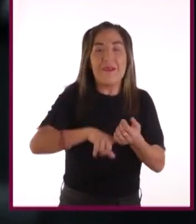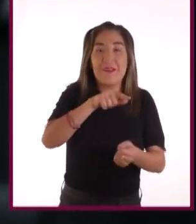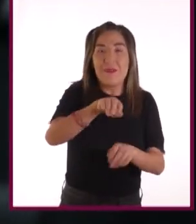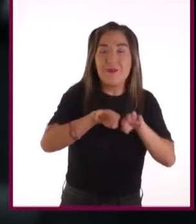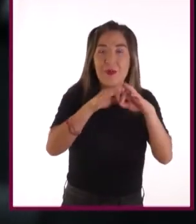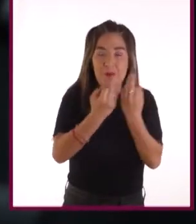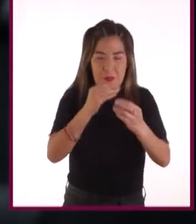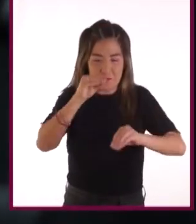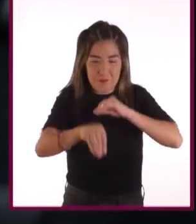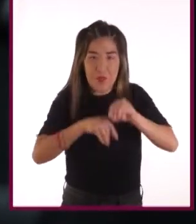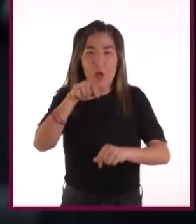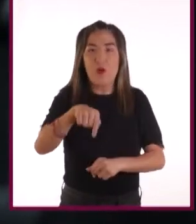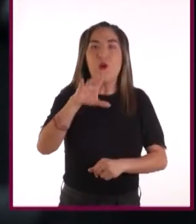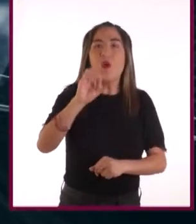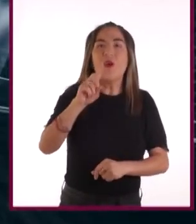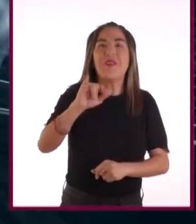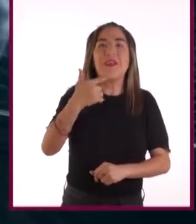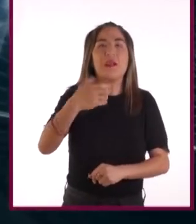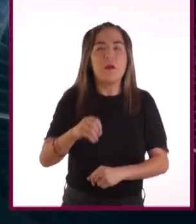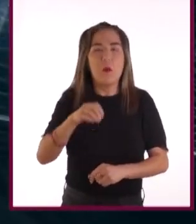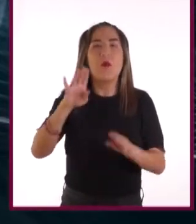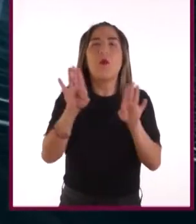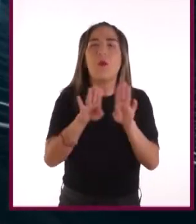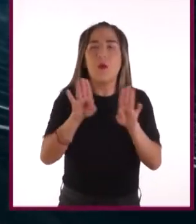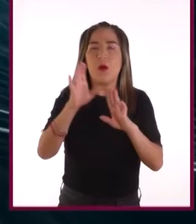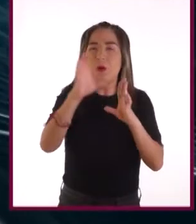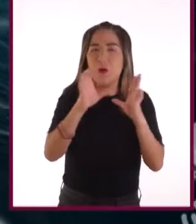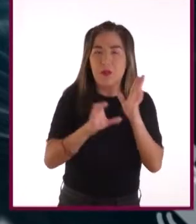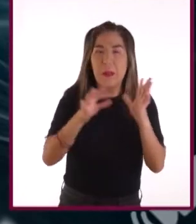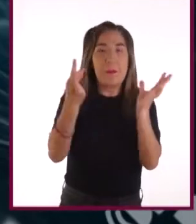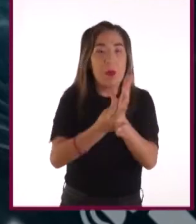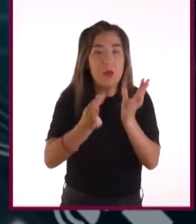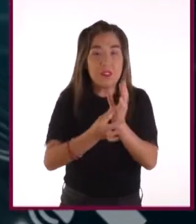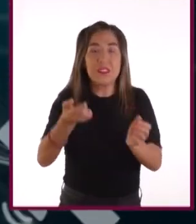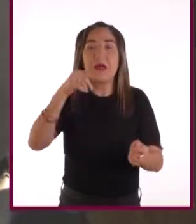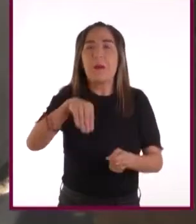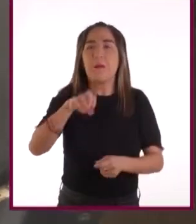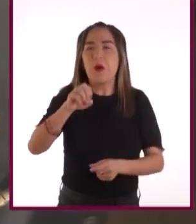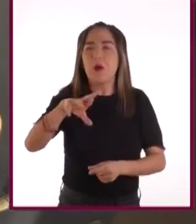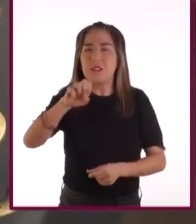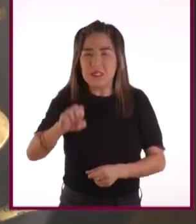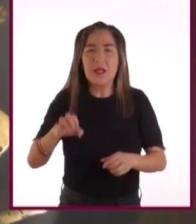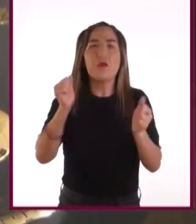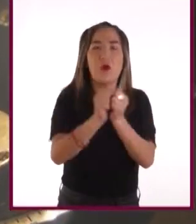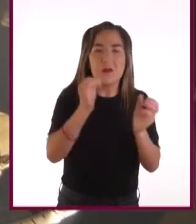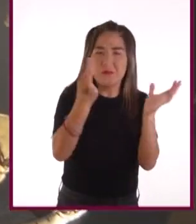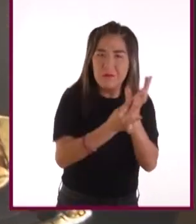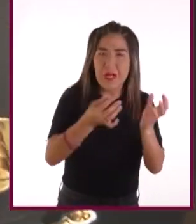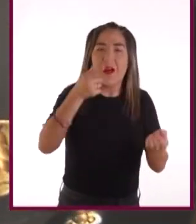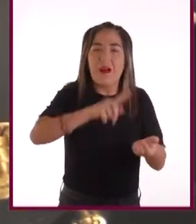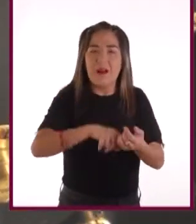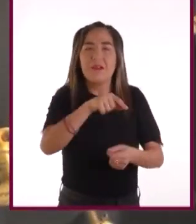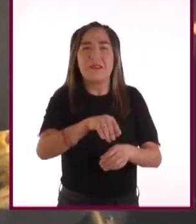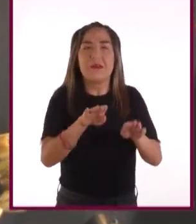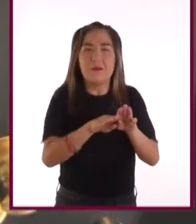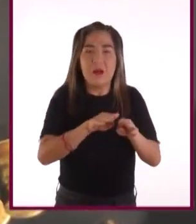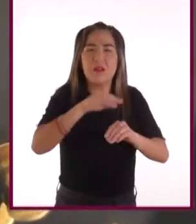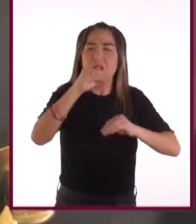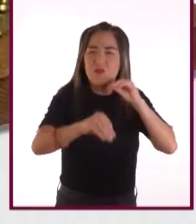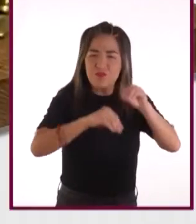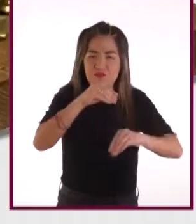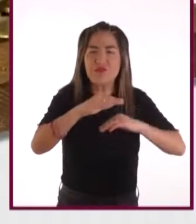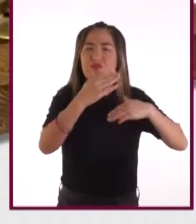que fue diseñado el código Morse, conexiones analógicas por cables metálicos, ha evolucionado de manera